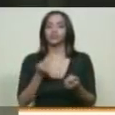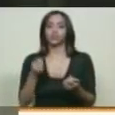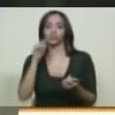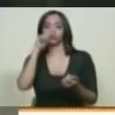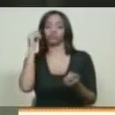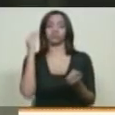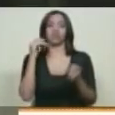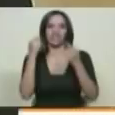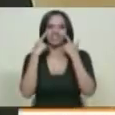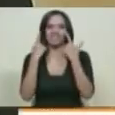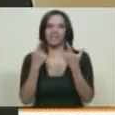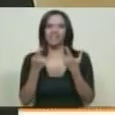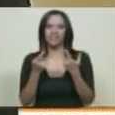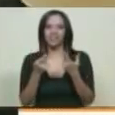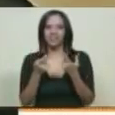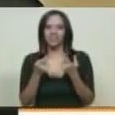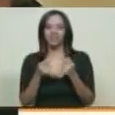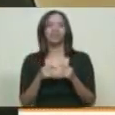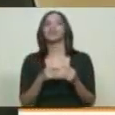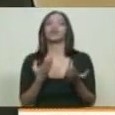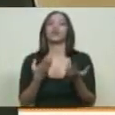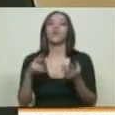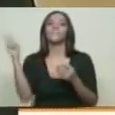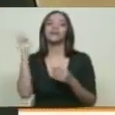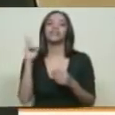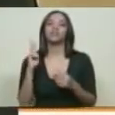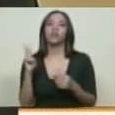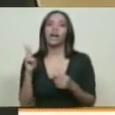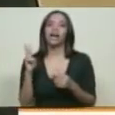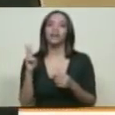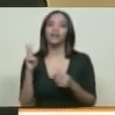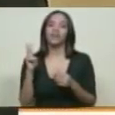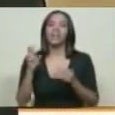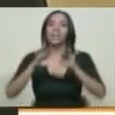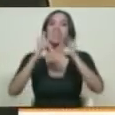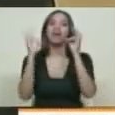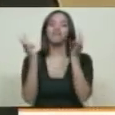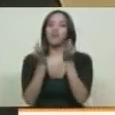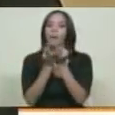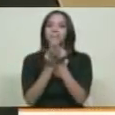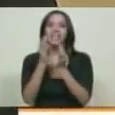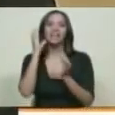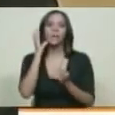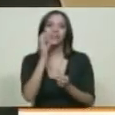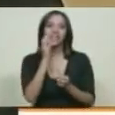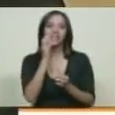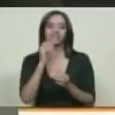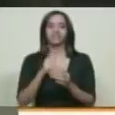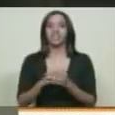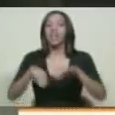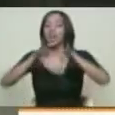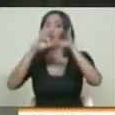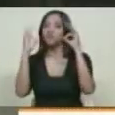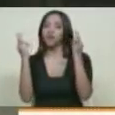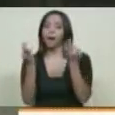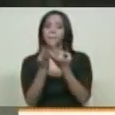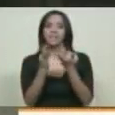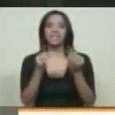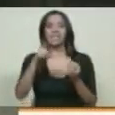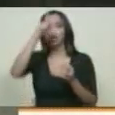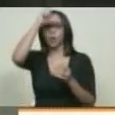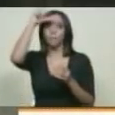¿sabes quién lo protagoniza? Los venezolanos. La familia de Capriles. ¿No? Y todo, y toda la familia de Leopoldo